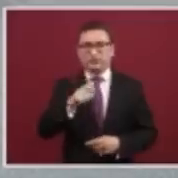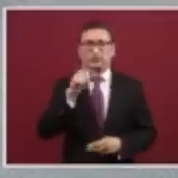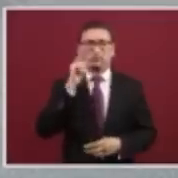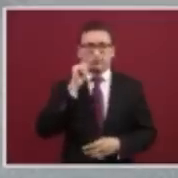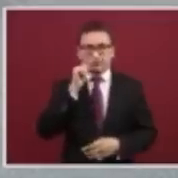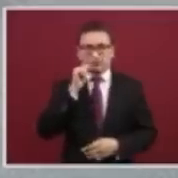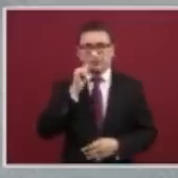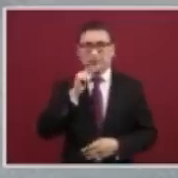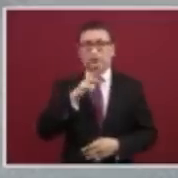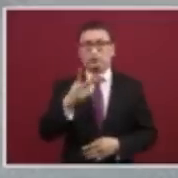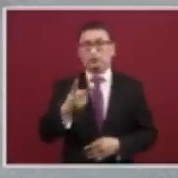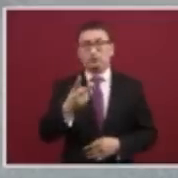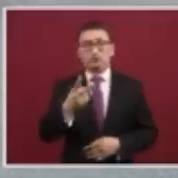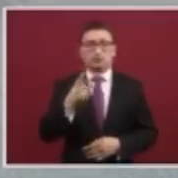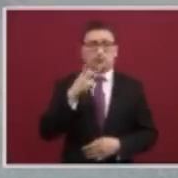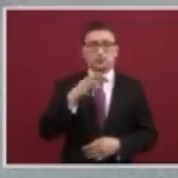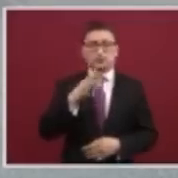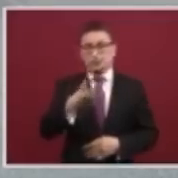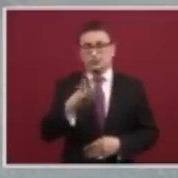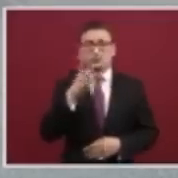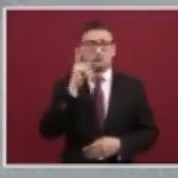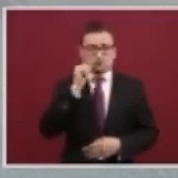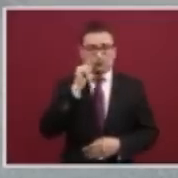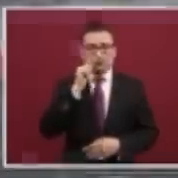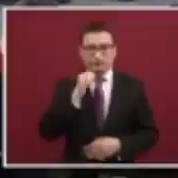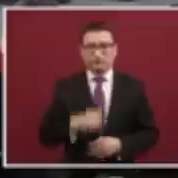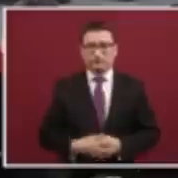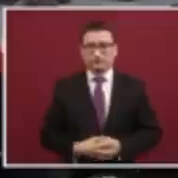Mañana, dos, tres mañana.